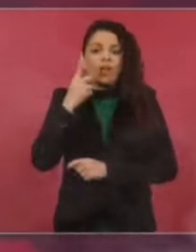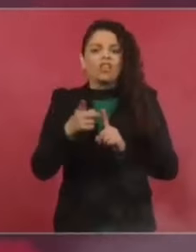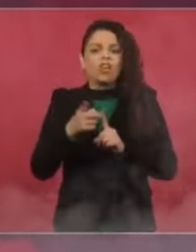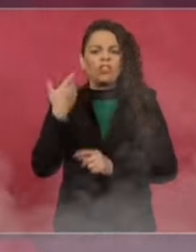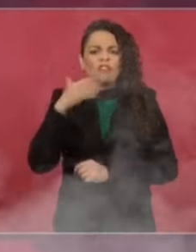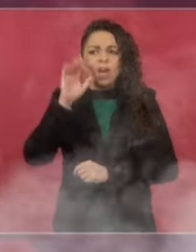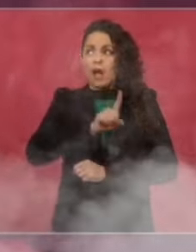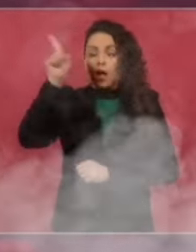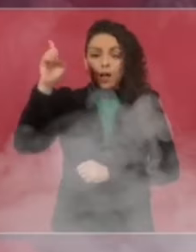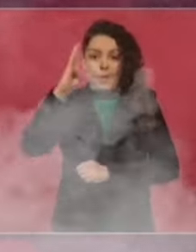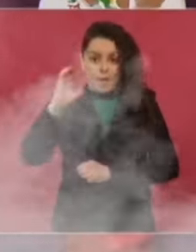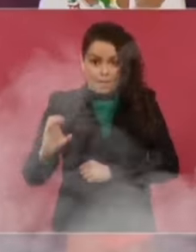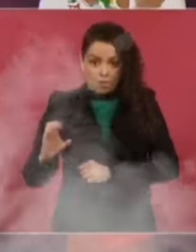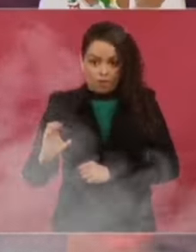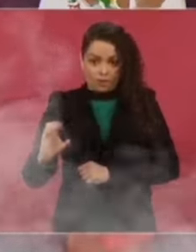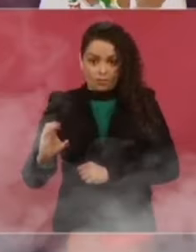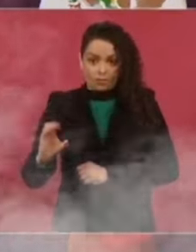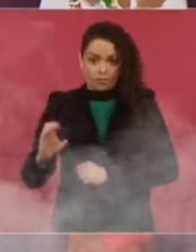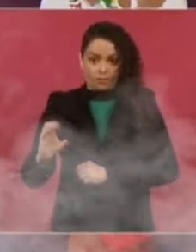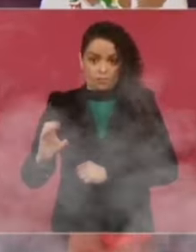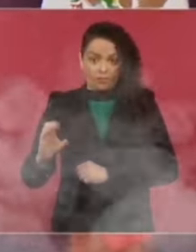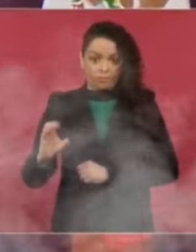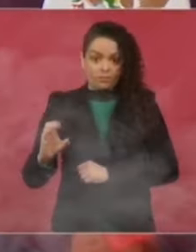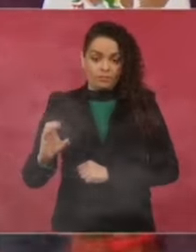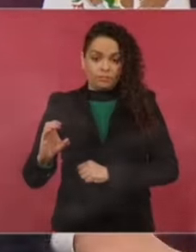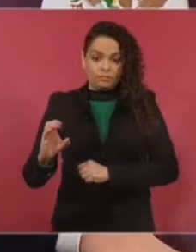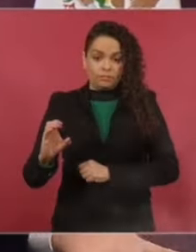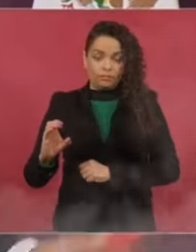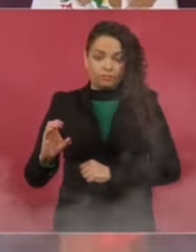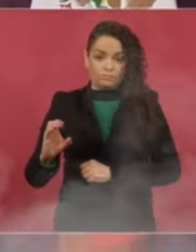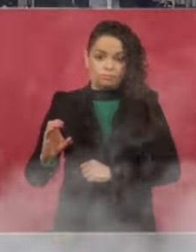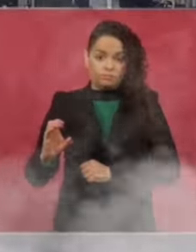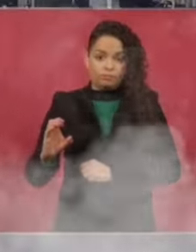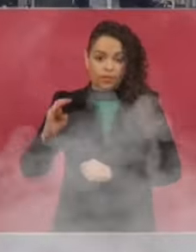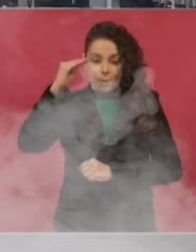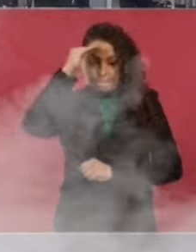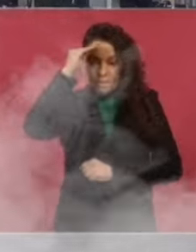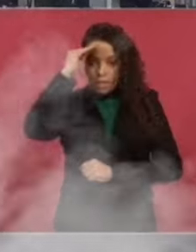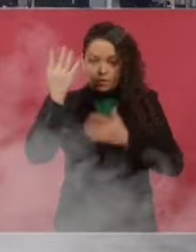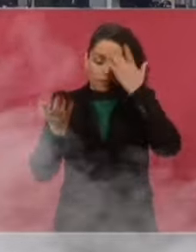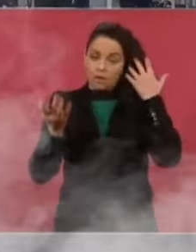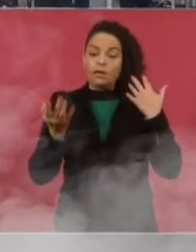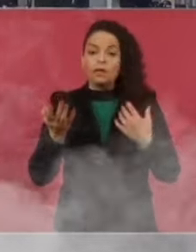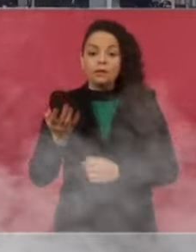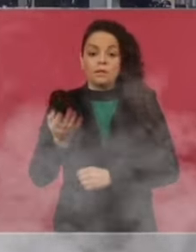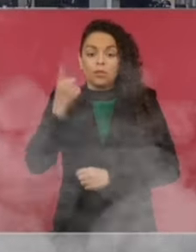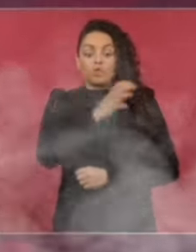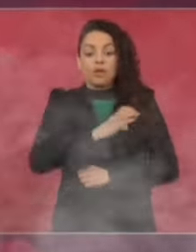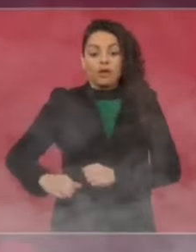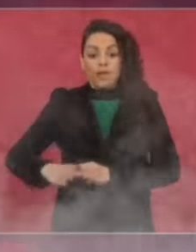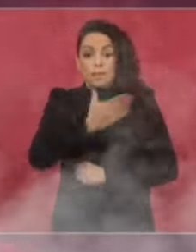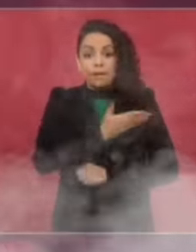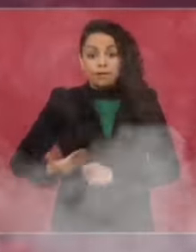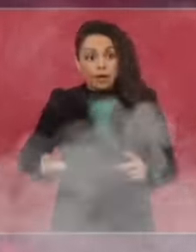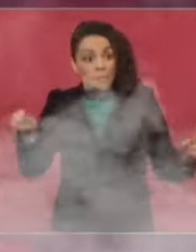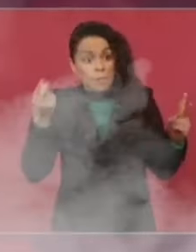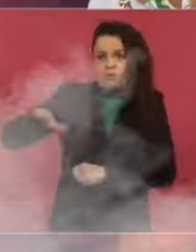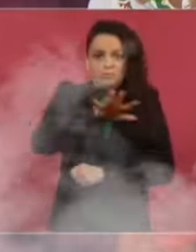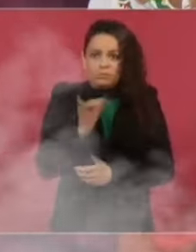California y es el fuero común cuando se trata del homicidio de un candidato a la presidencia de la